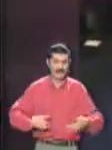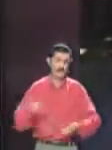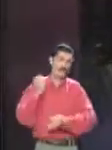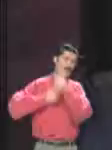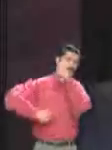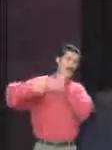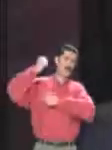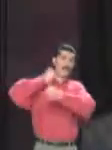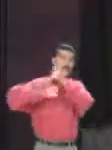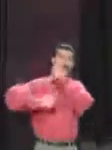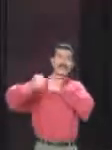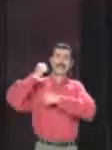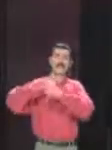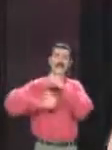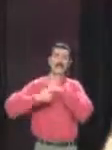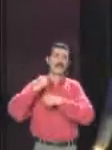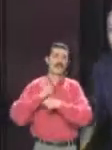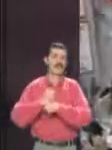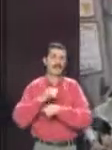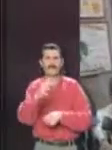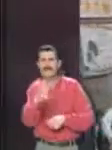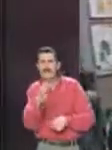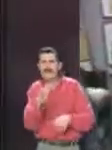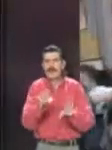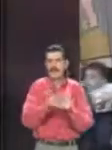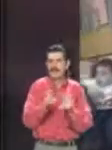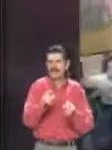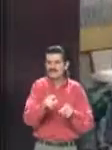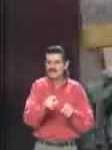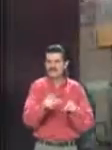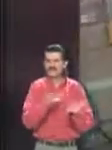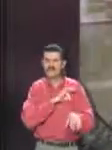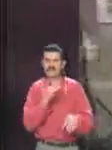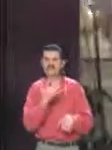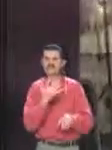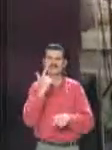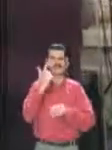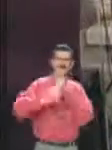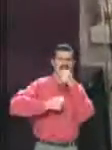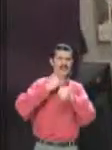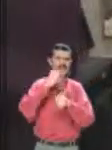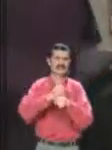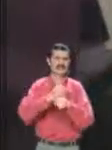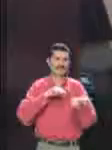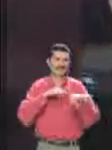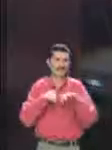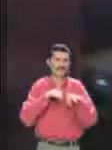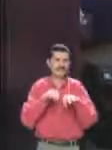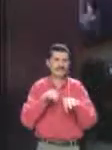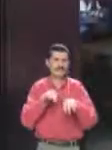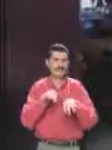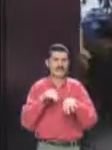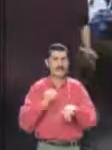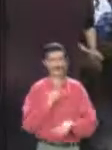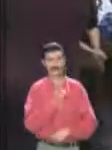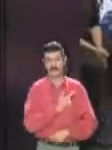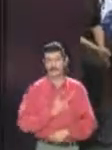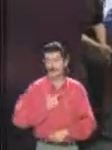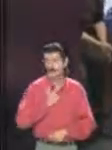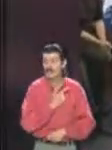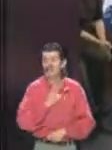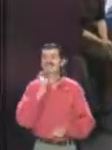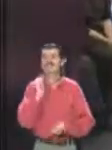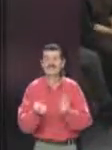teatro desde hace muchos años. Y más o menos con esta compañía tenemos 7 años. Nos